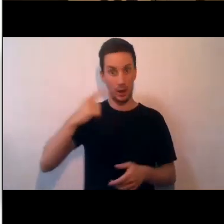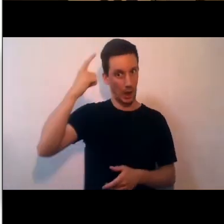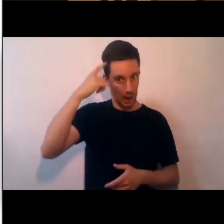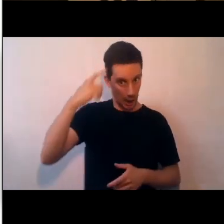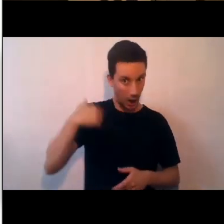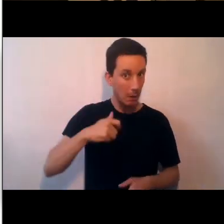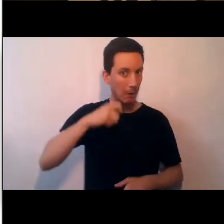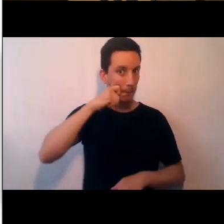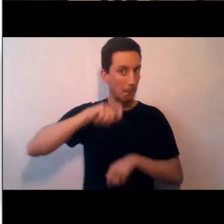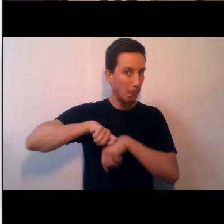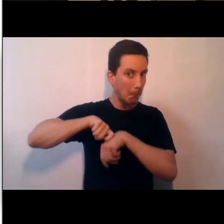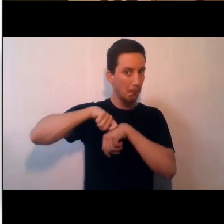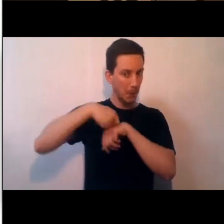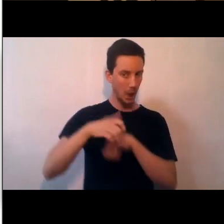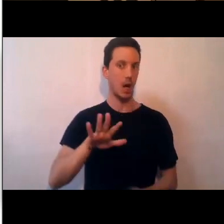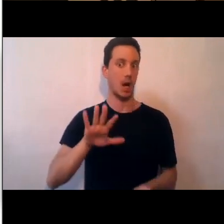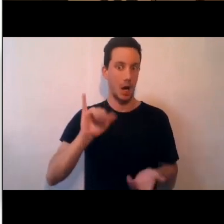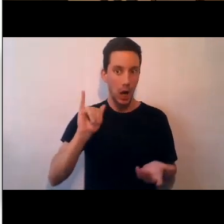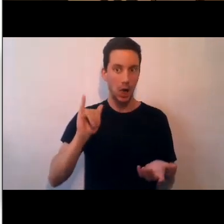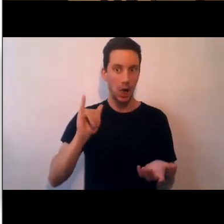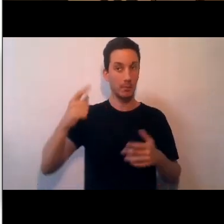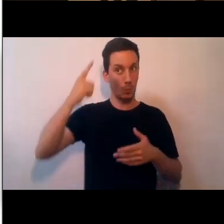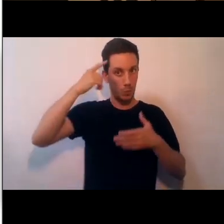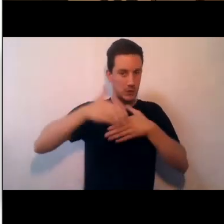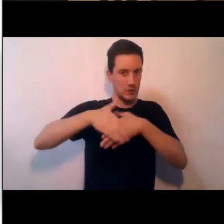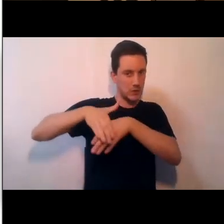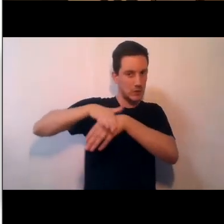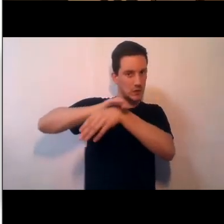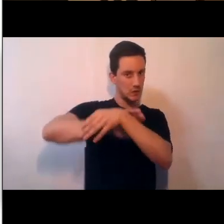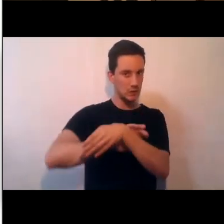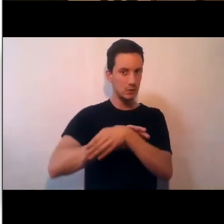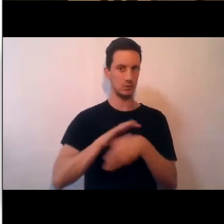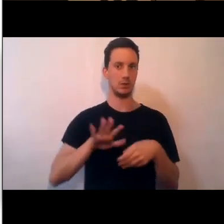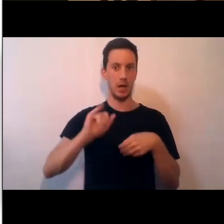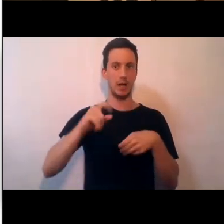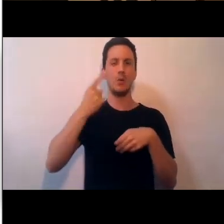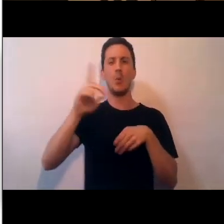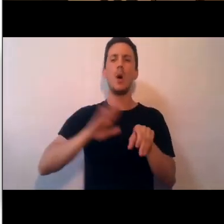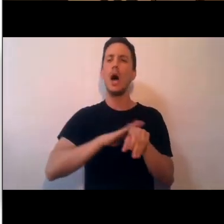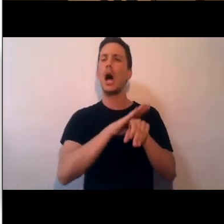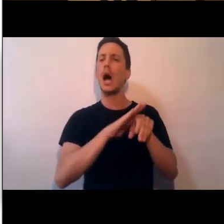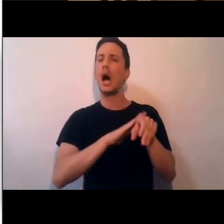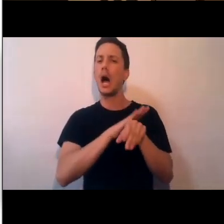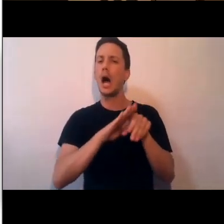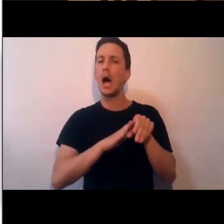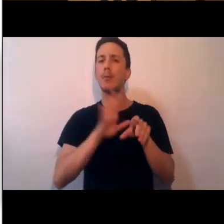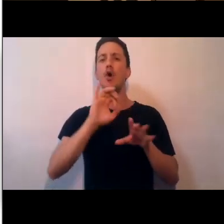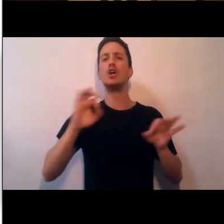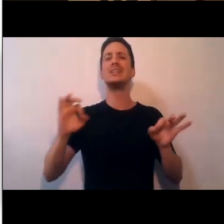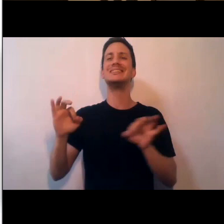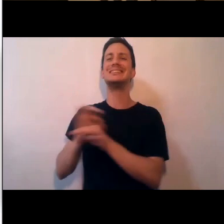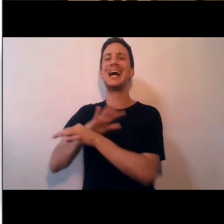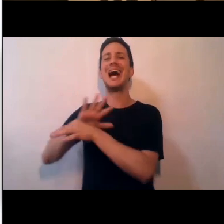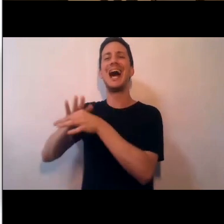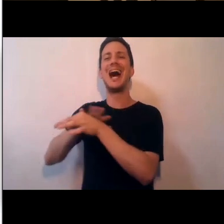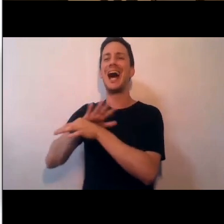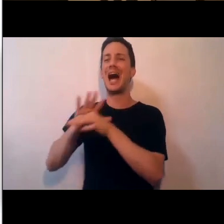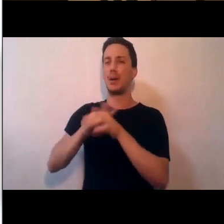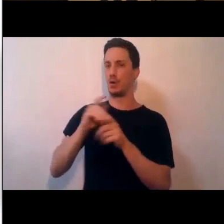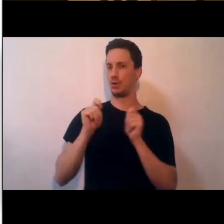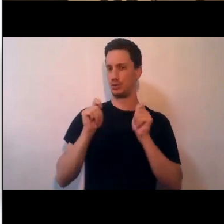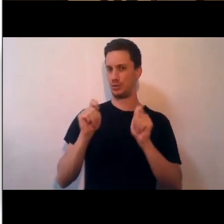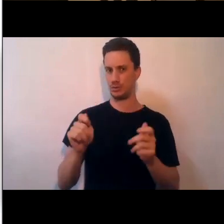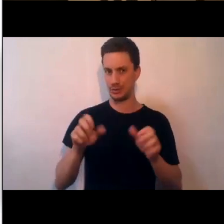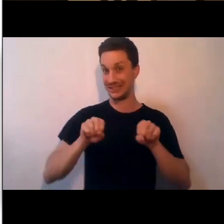la piel del cuero cabelludo y debe aplicarse también un jabón Sindet o sin jabón. Después